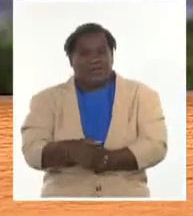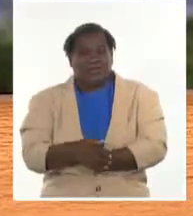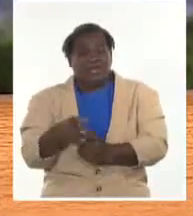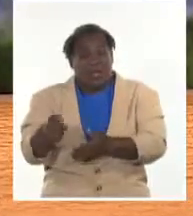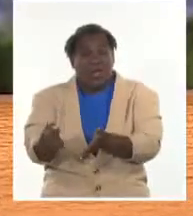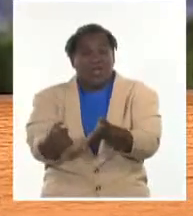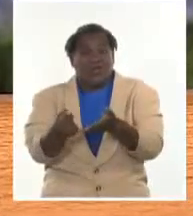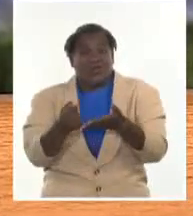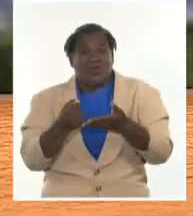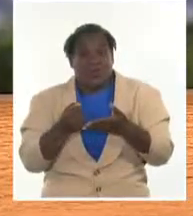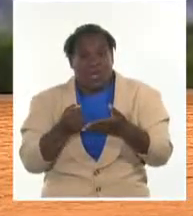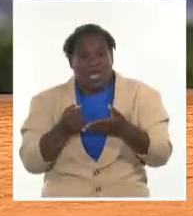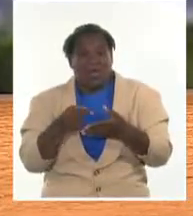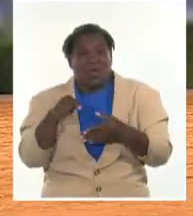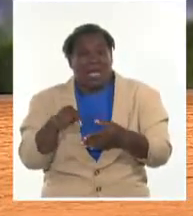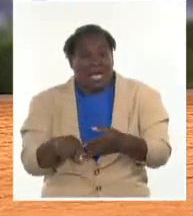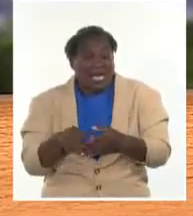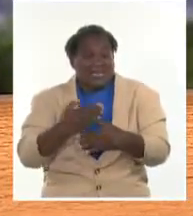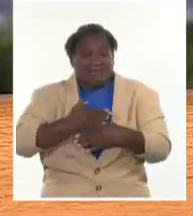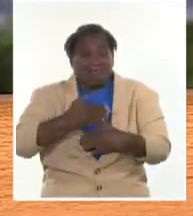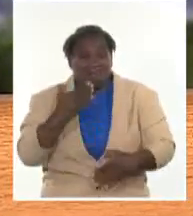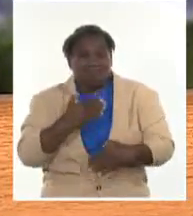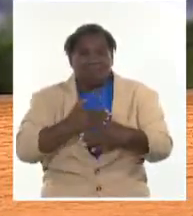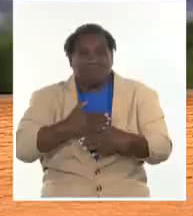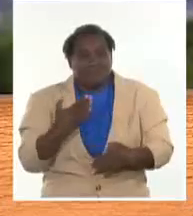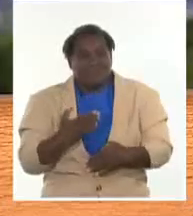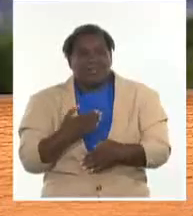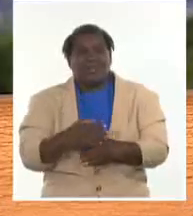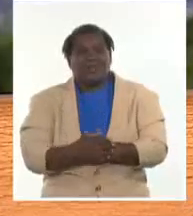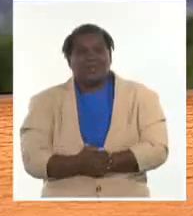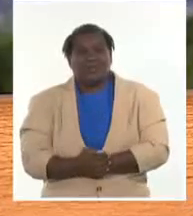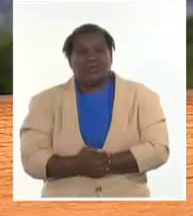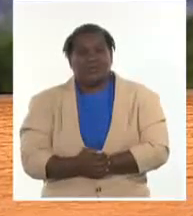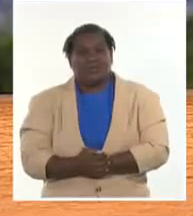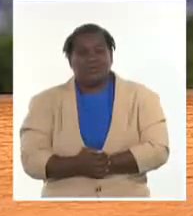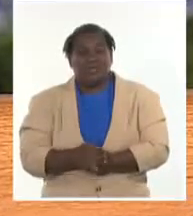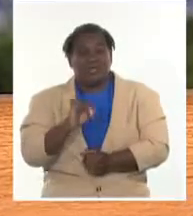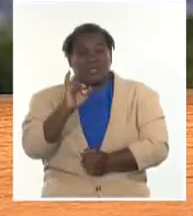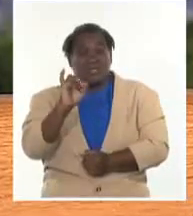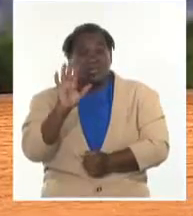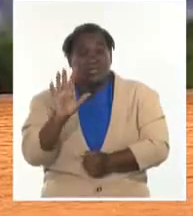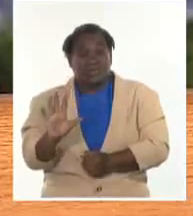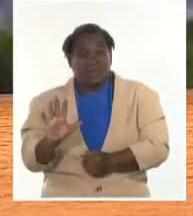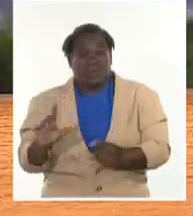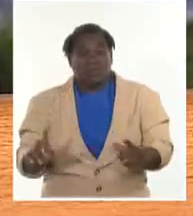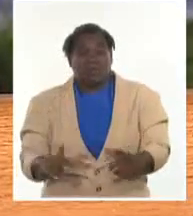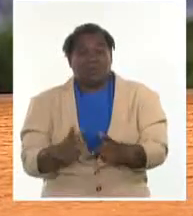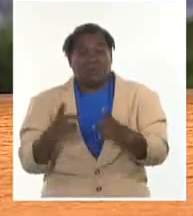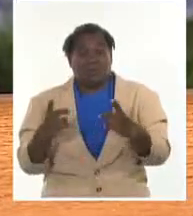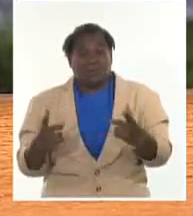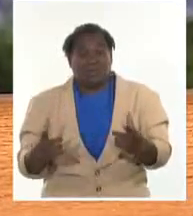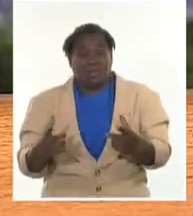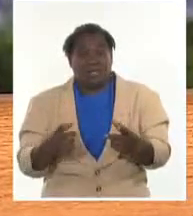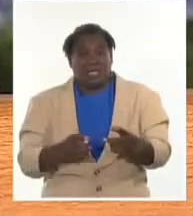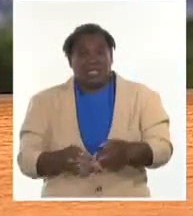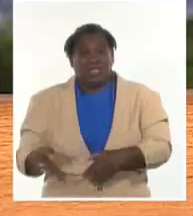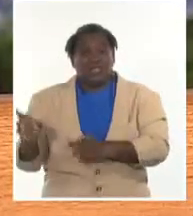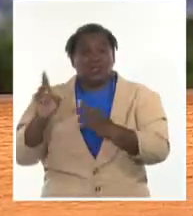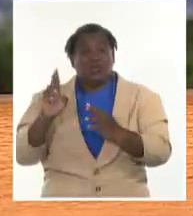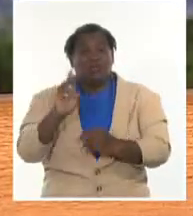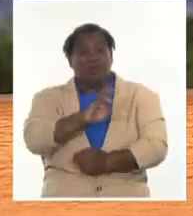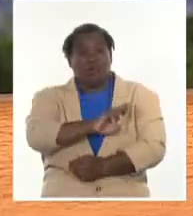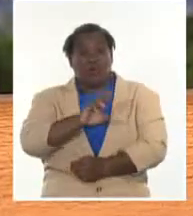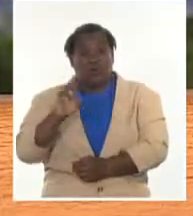retos más desafiantes. En el 65 aniversario del triunfo de la